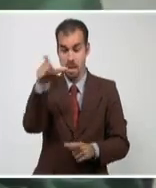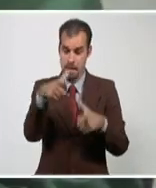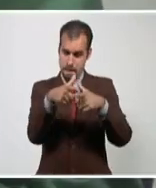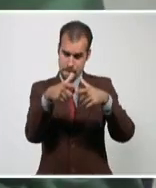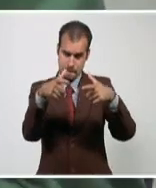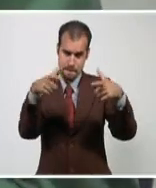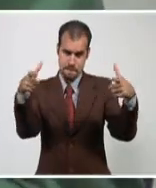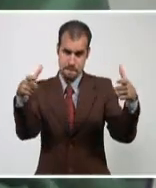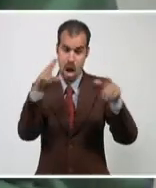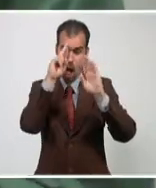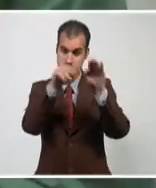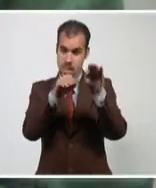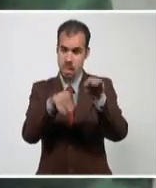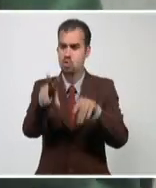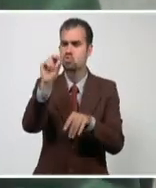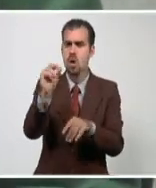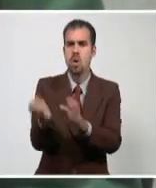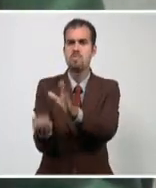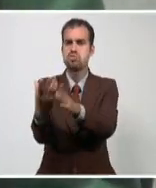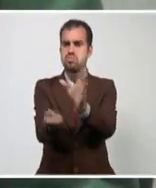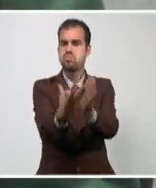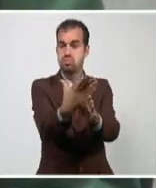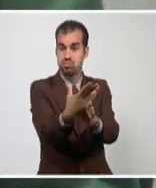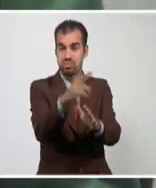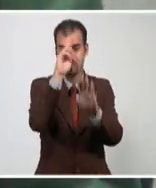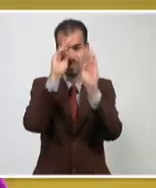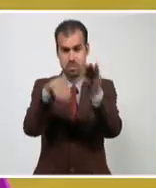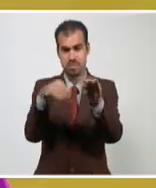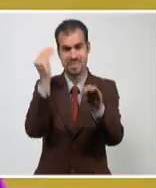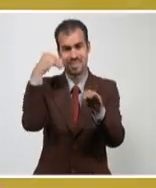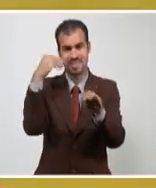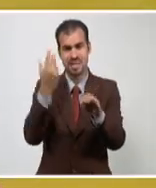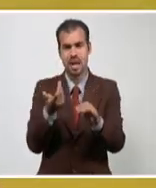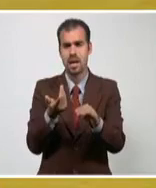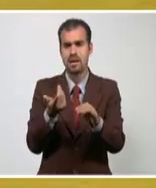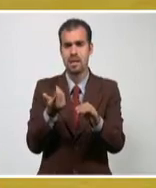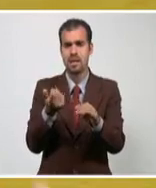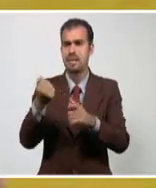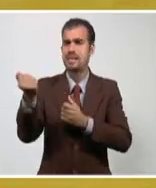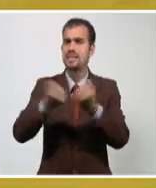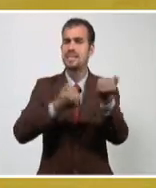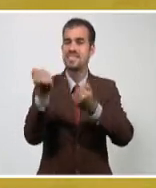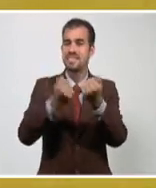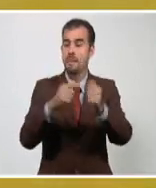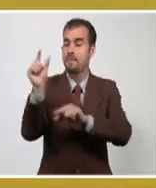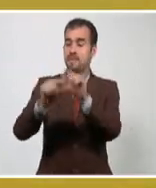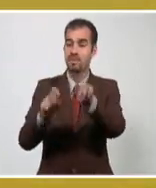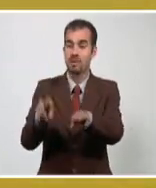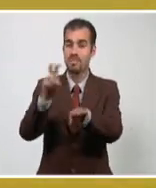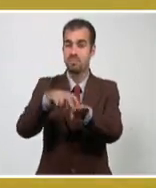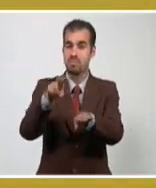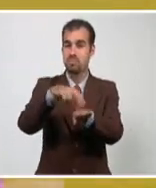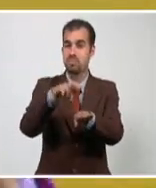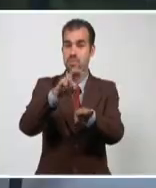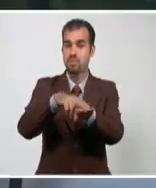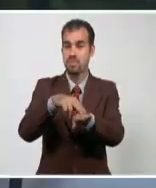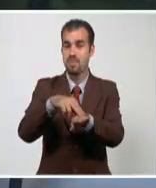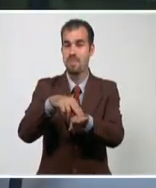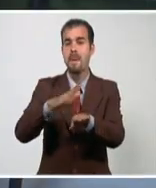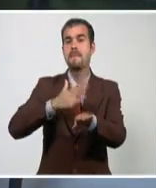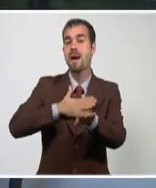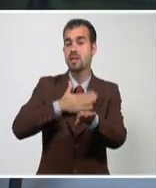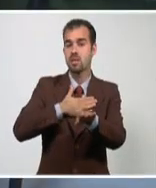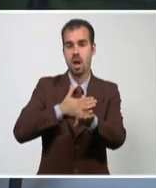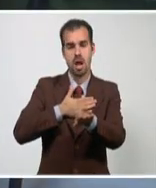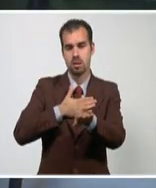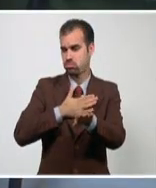nuevos centros de aislamiento, se suspende el servicio automotor de transportación de pasajeros a trabajadores por cuenta propia.